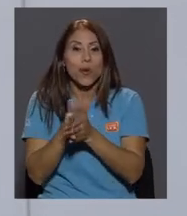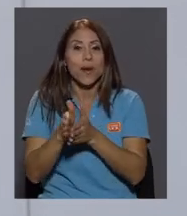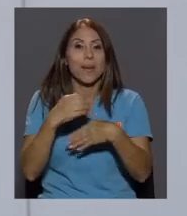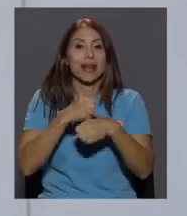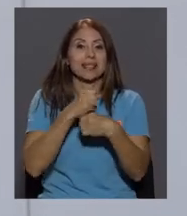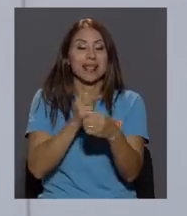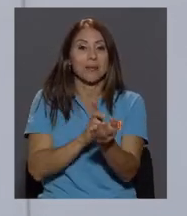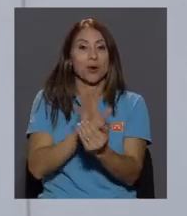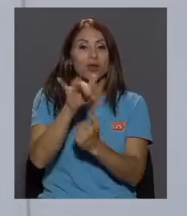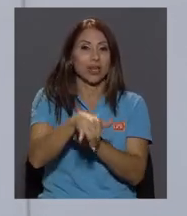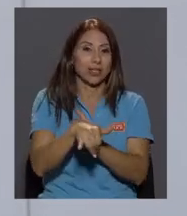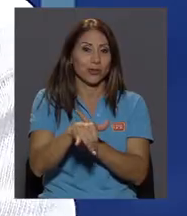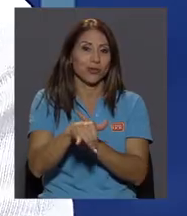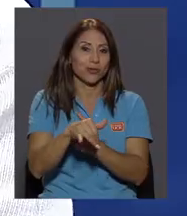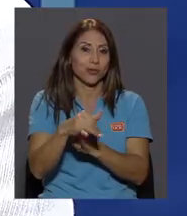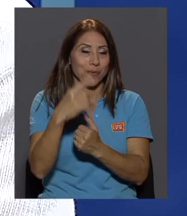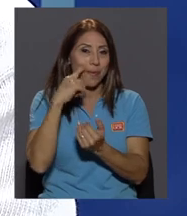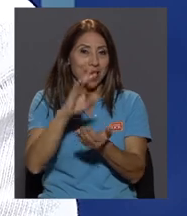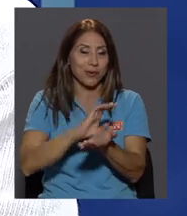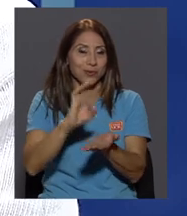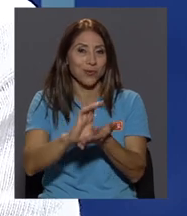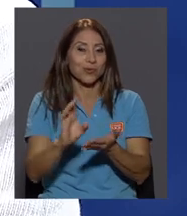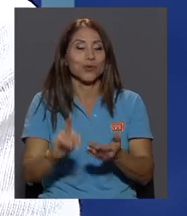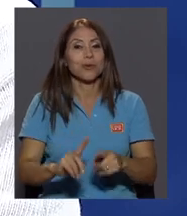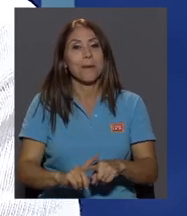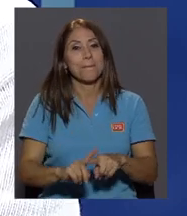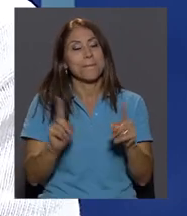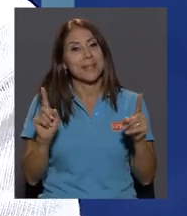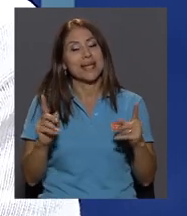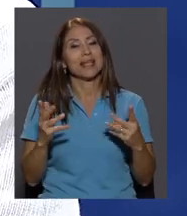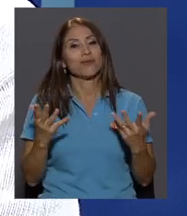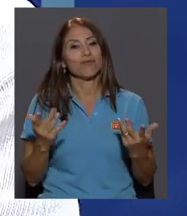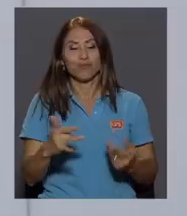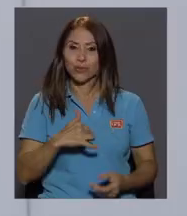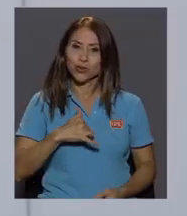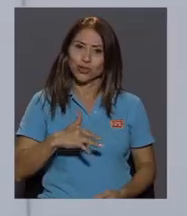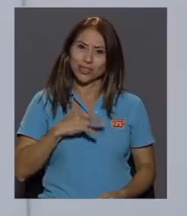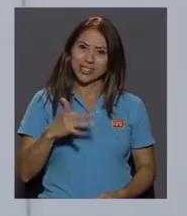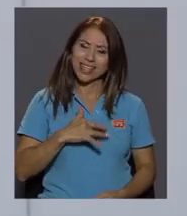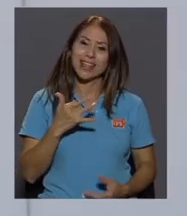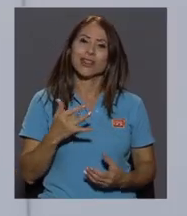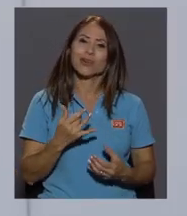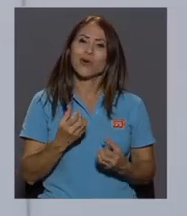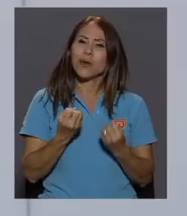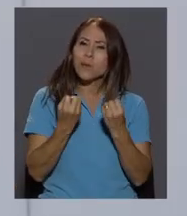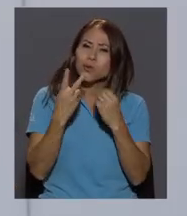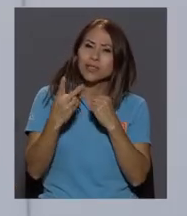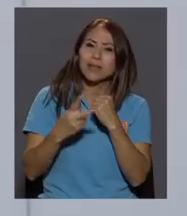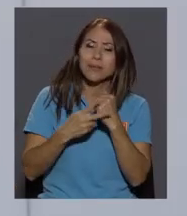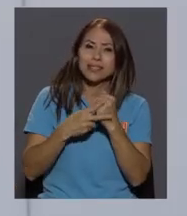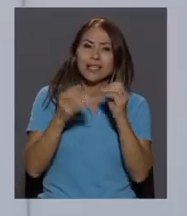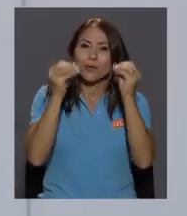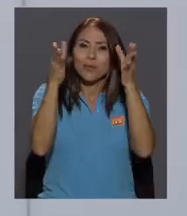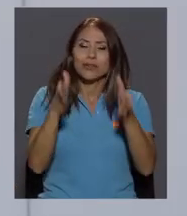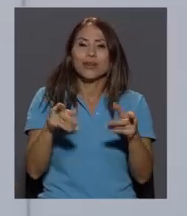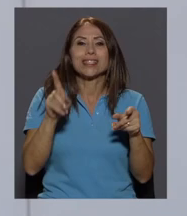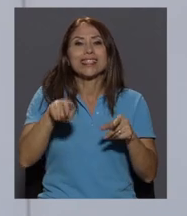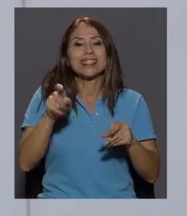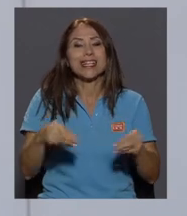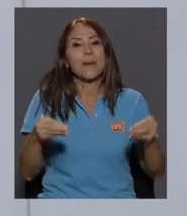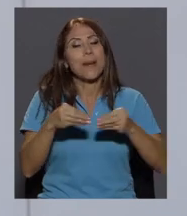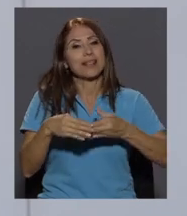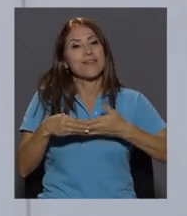proyectos para los cursos verdad pero sin embargo si siento que muchas veces los profesores necesitan ser un poco más